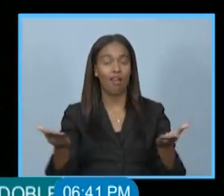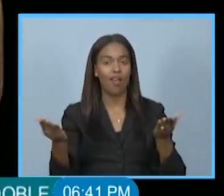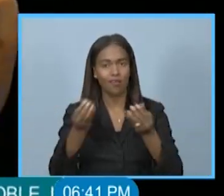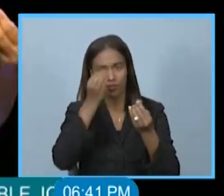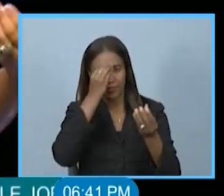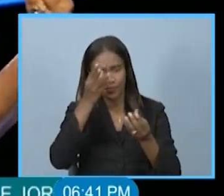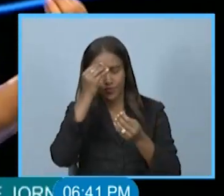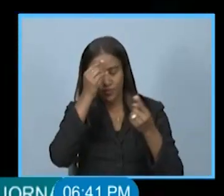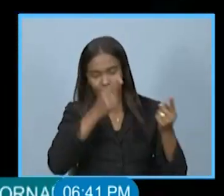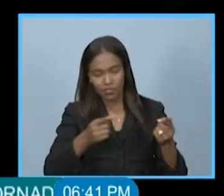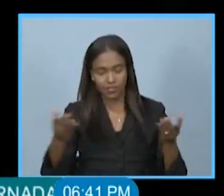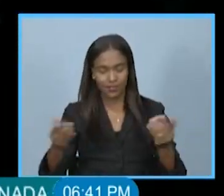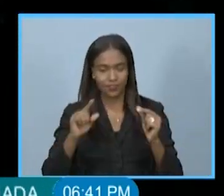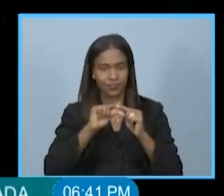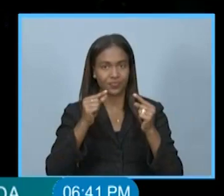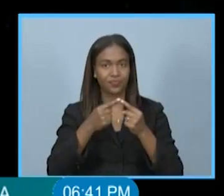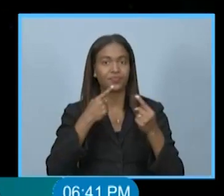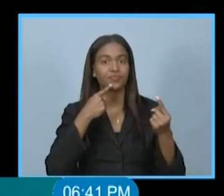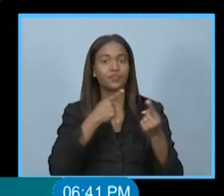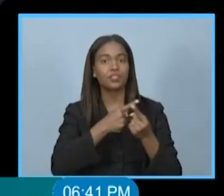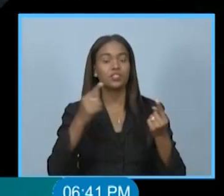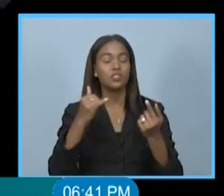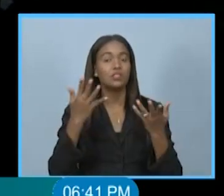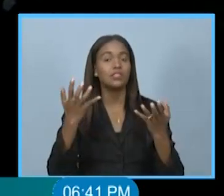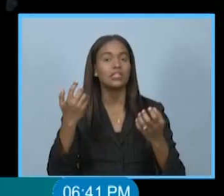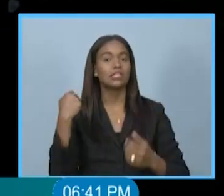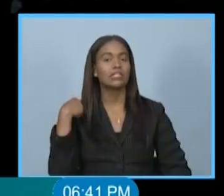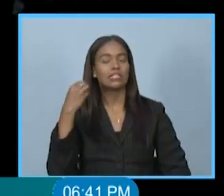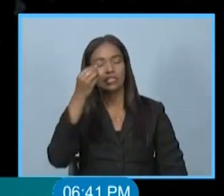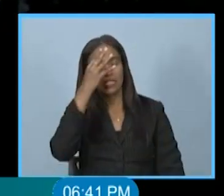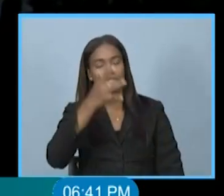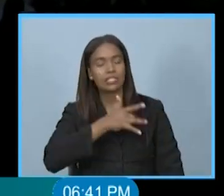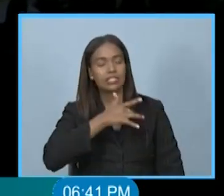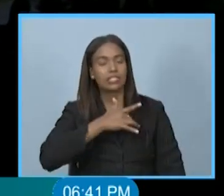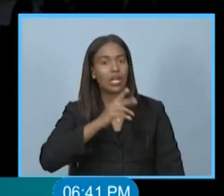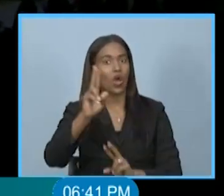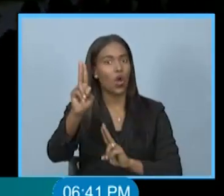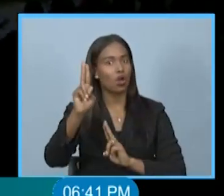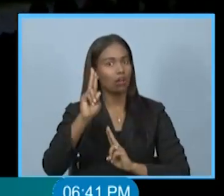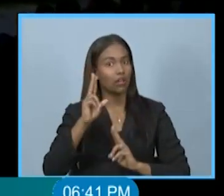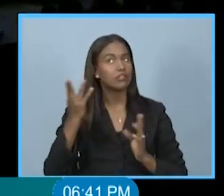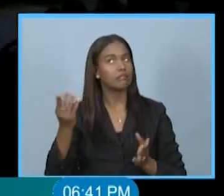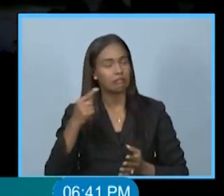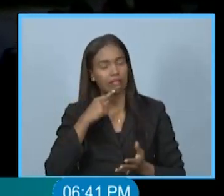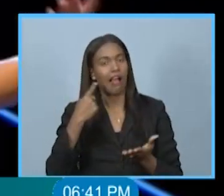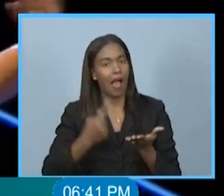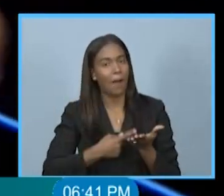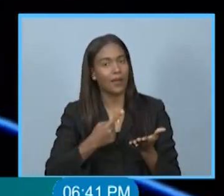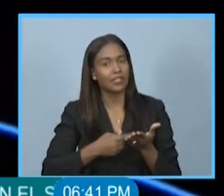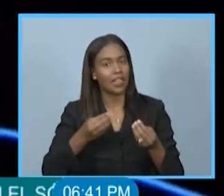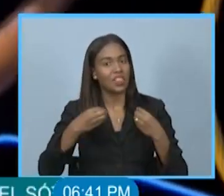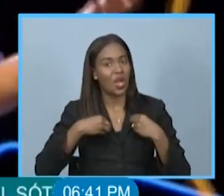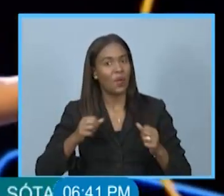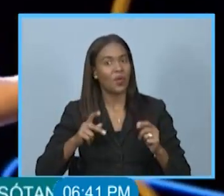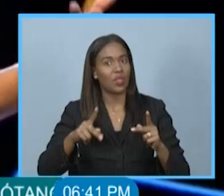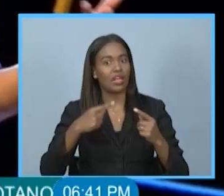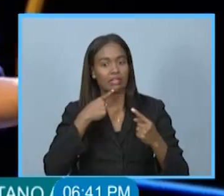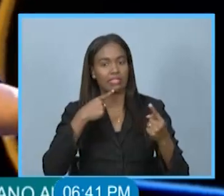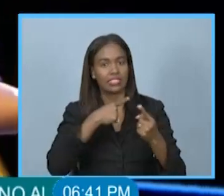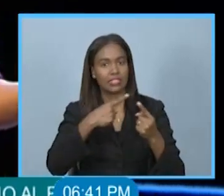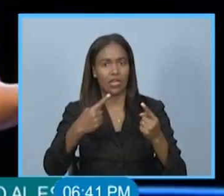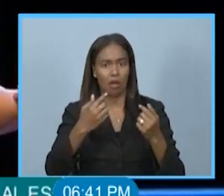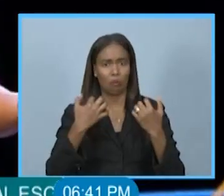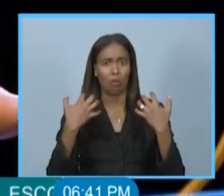vivo la emisión estelar de Central de noticias y les puedo decir que me siento tan honrada pues bueno en pocas veces hay oportunidad de hacer el noticiero